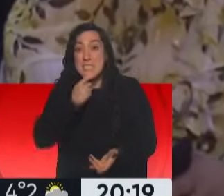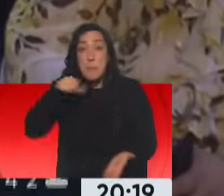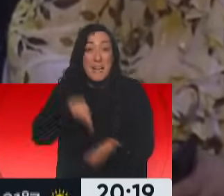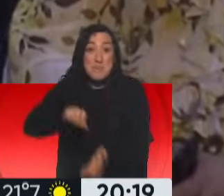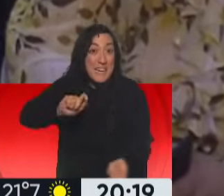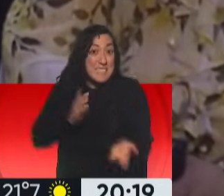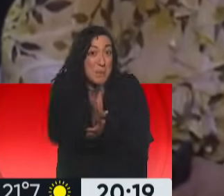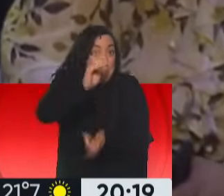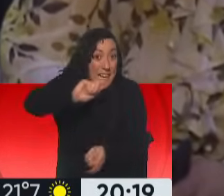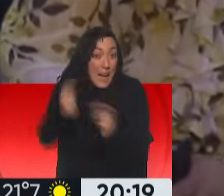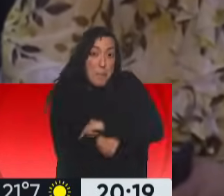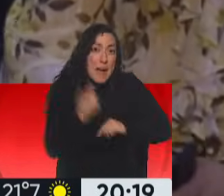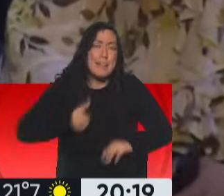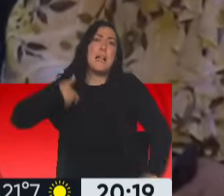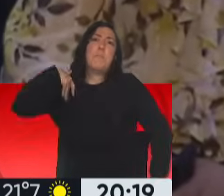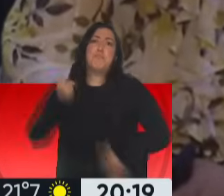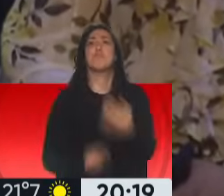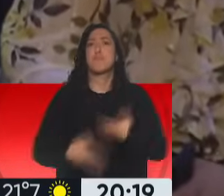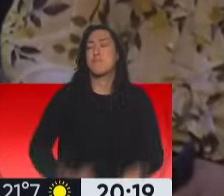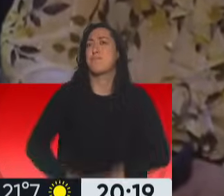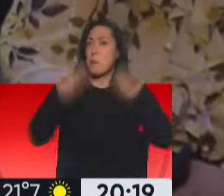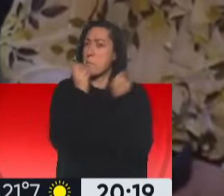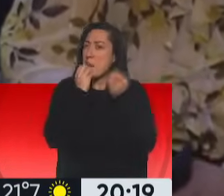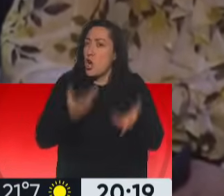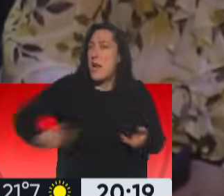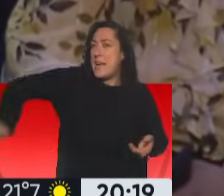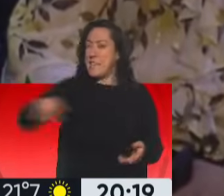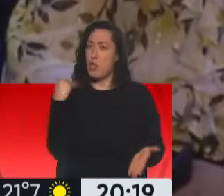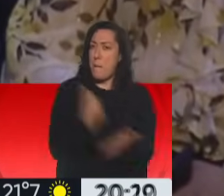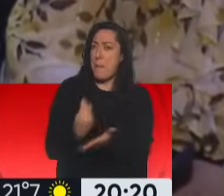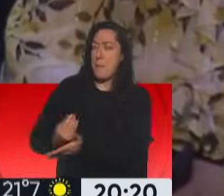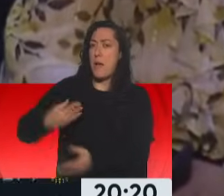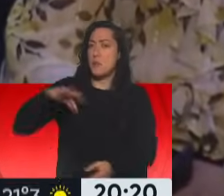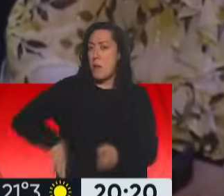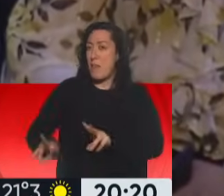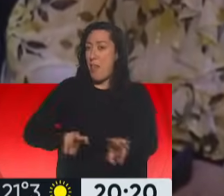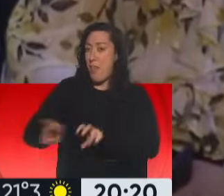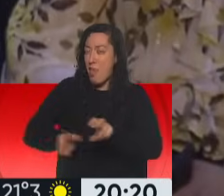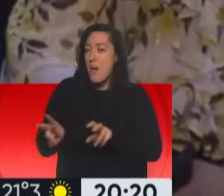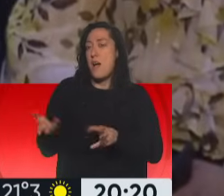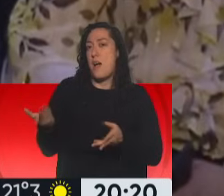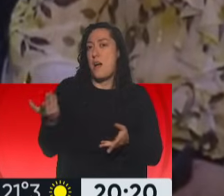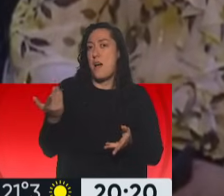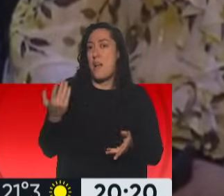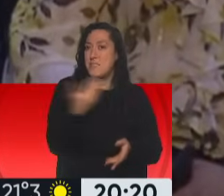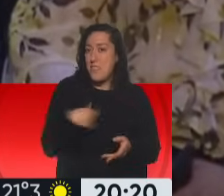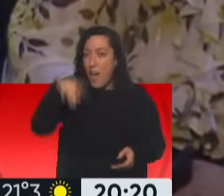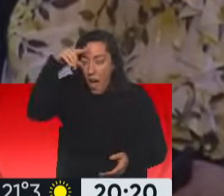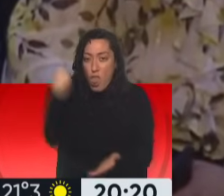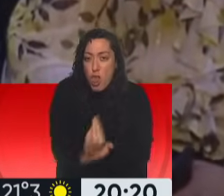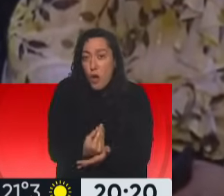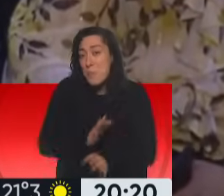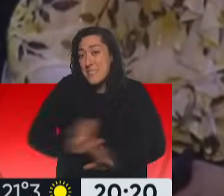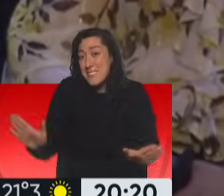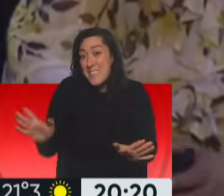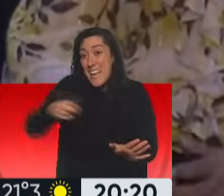Argentina va a crecer como nunca y ellos no podrán seguir subsistiendo a costa de los argentinos de bien. Van a